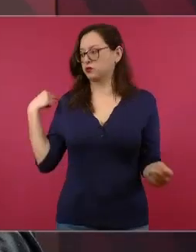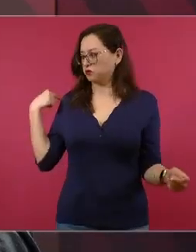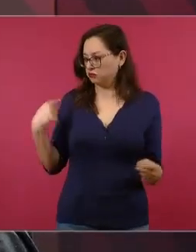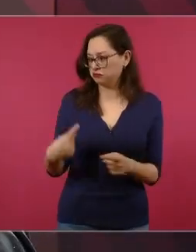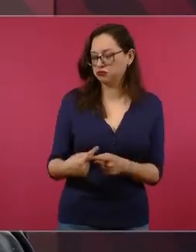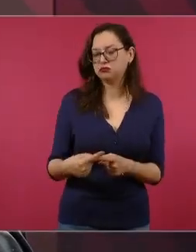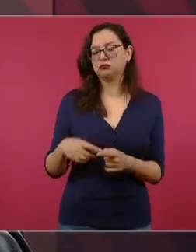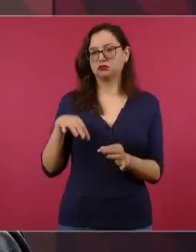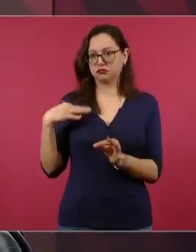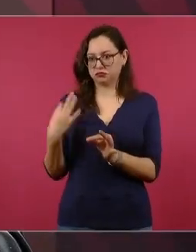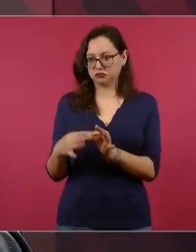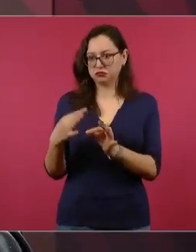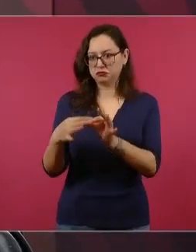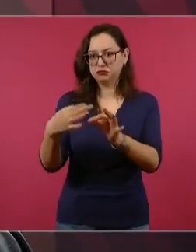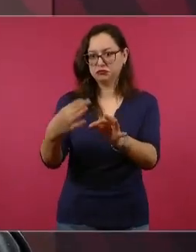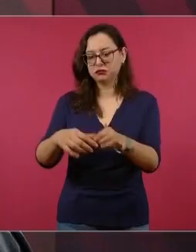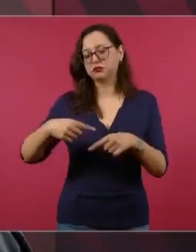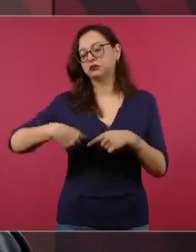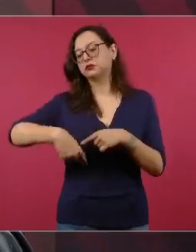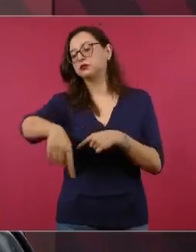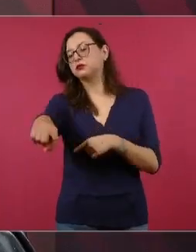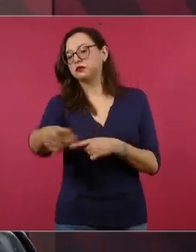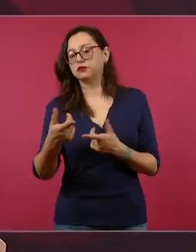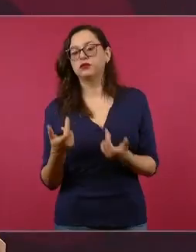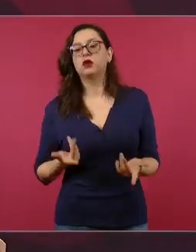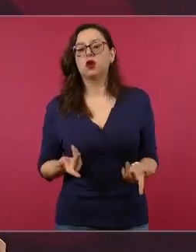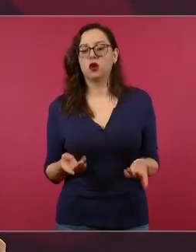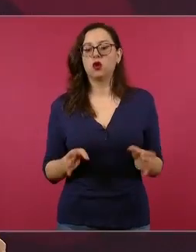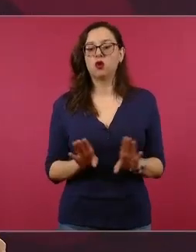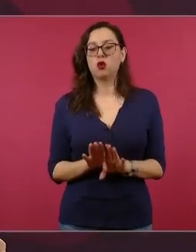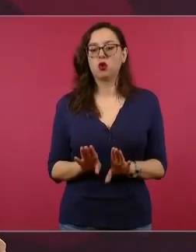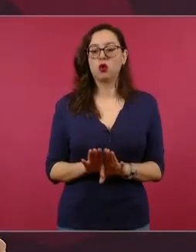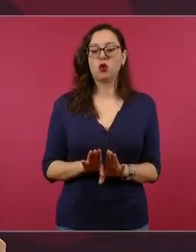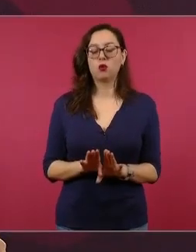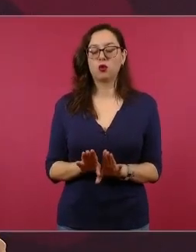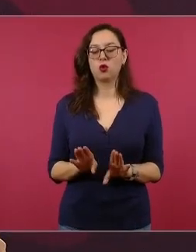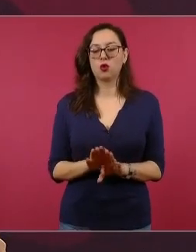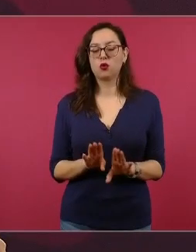está en proceso, lo que hace falta. ¿Es una